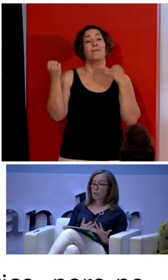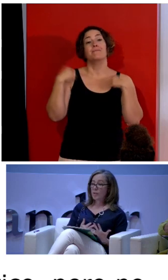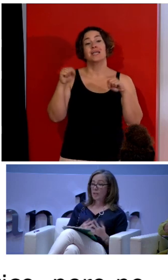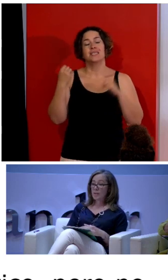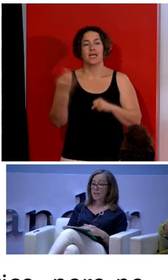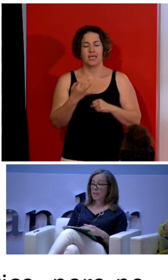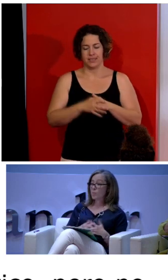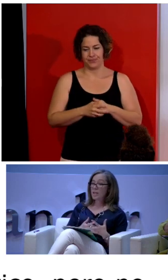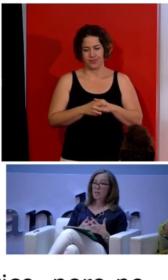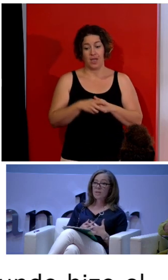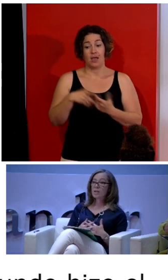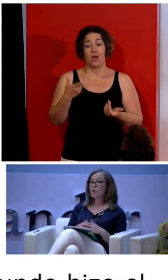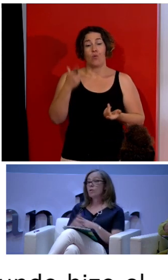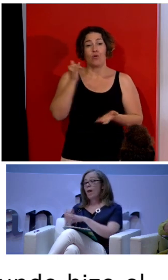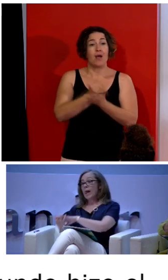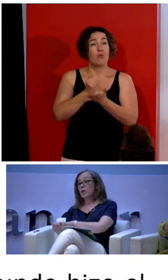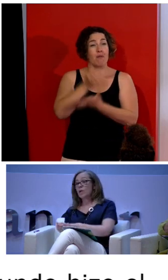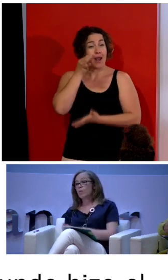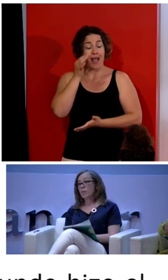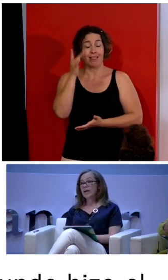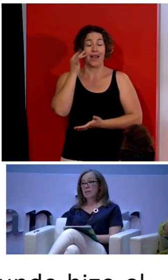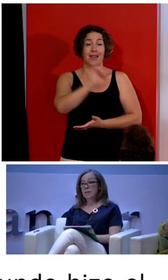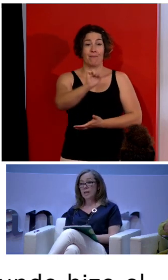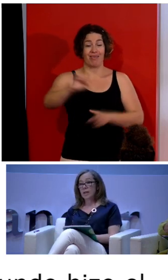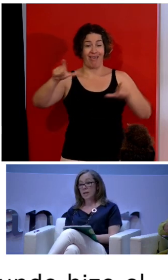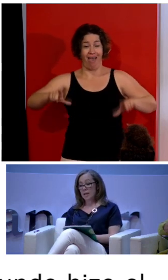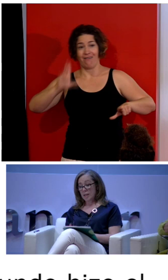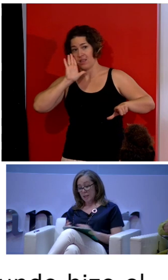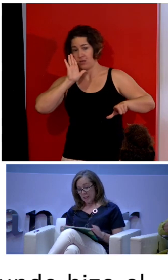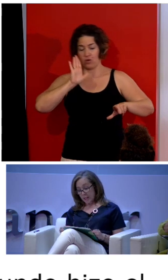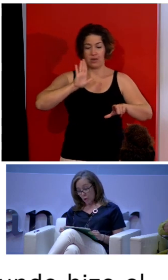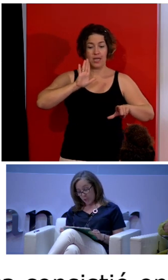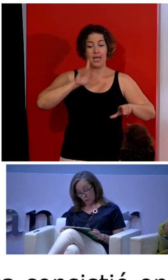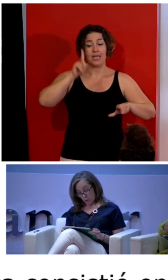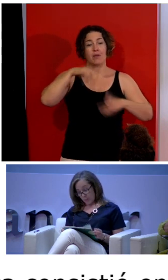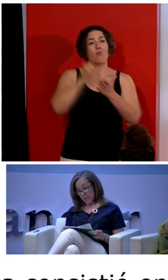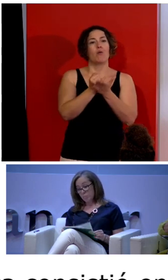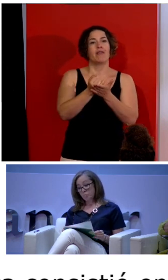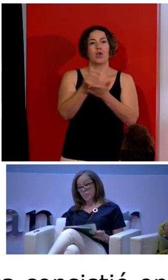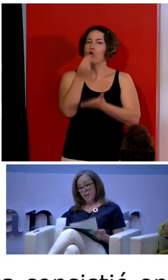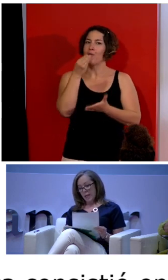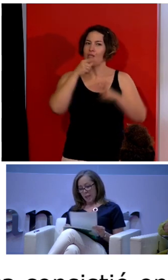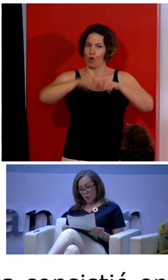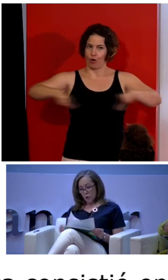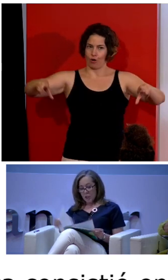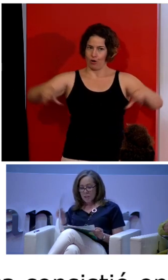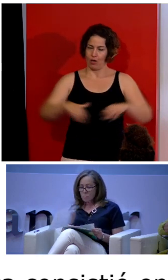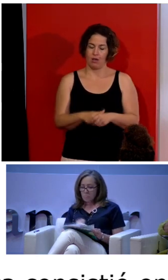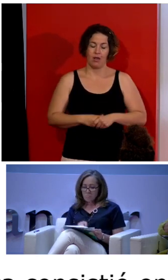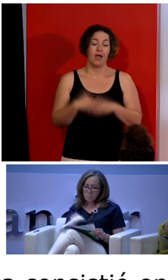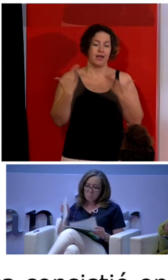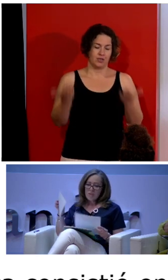una prueba de limpieza de habitación y una prueba de comedor.